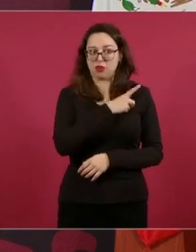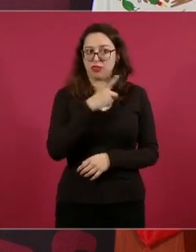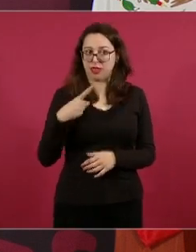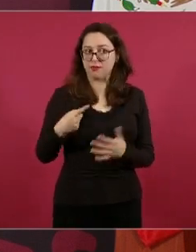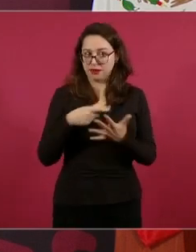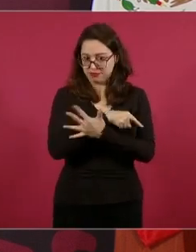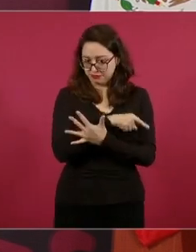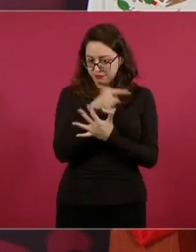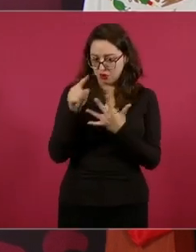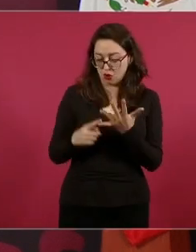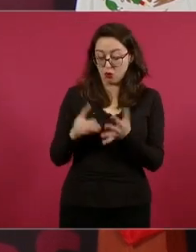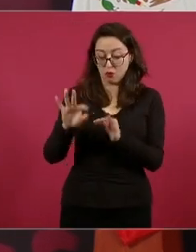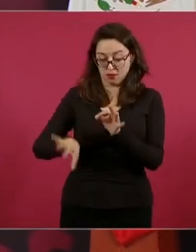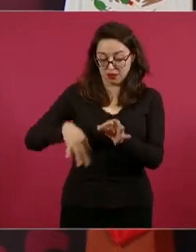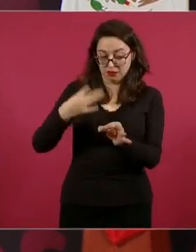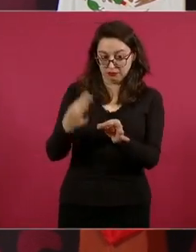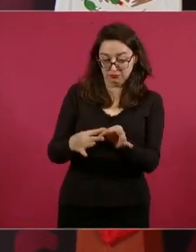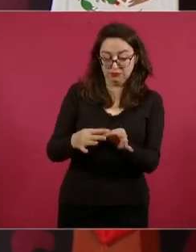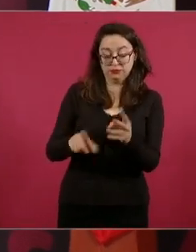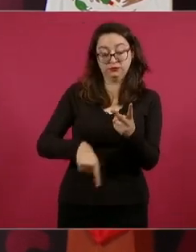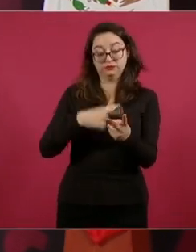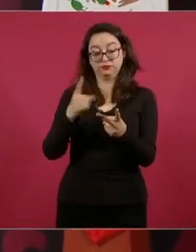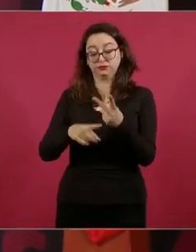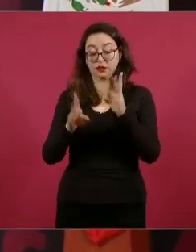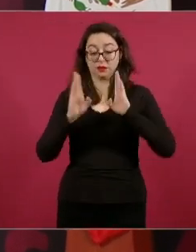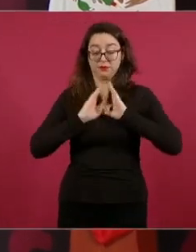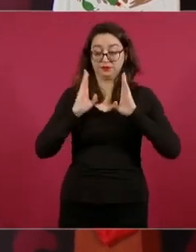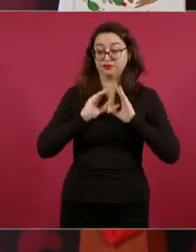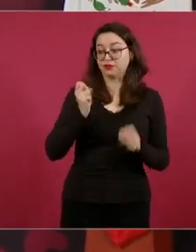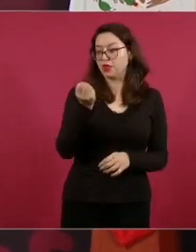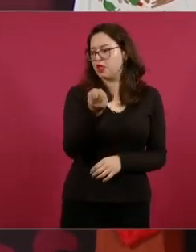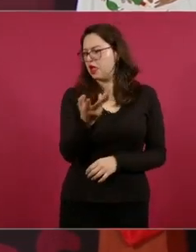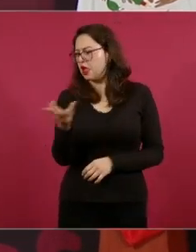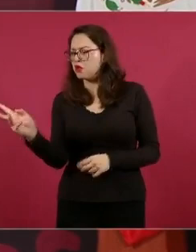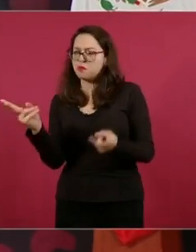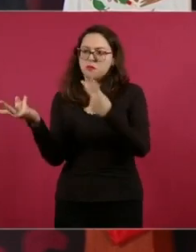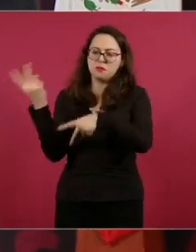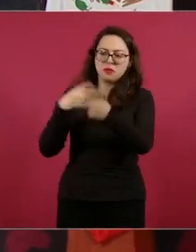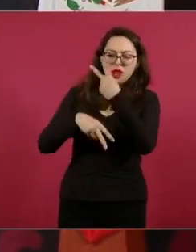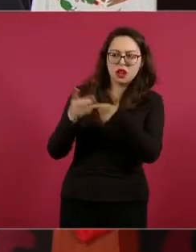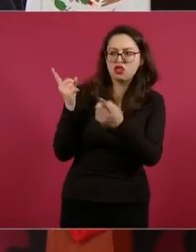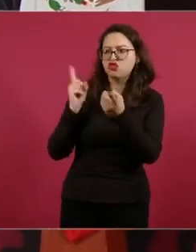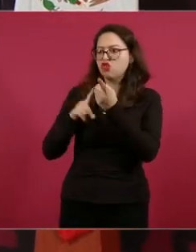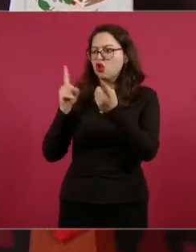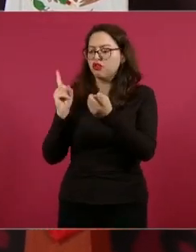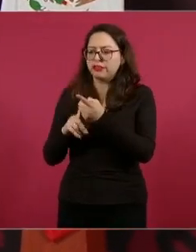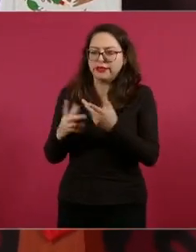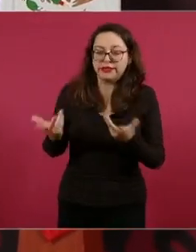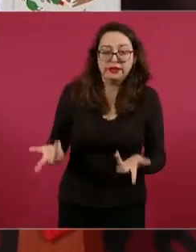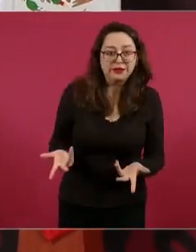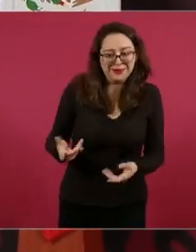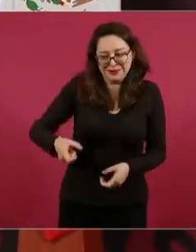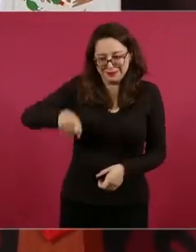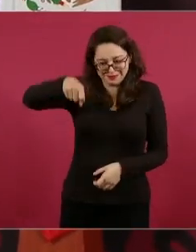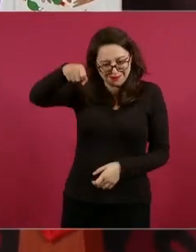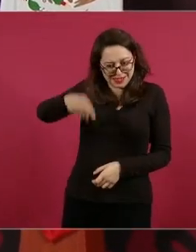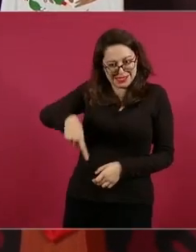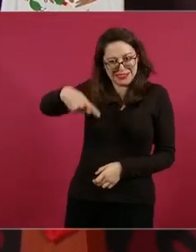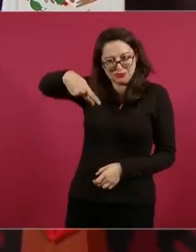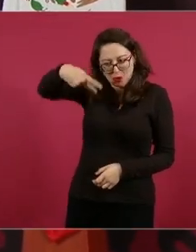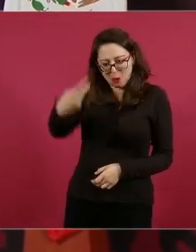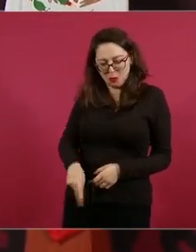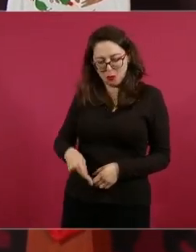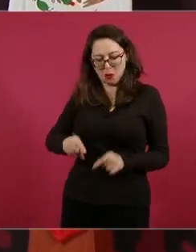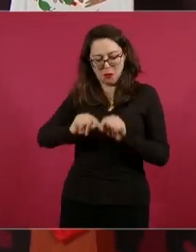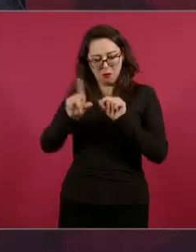A lo mejor tendría yo alguna preocupación si los generales de división